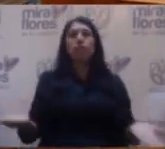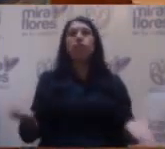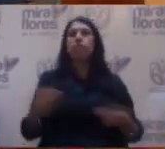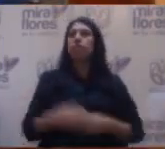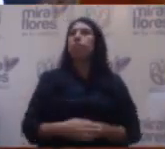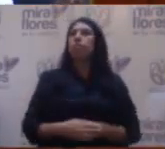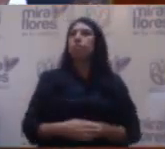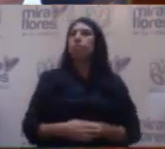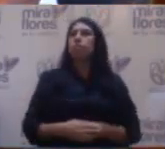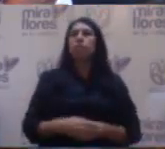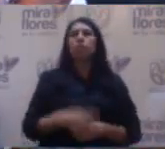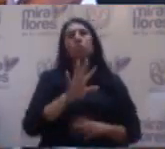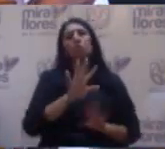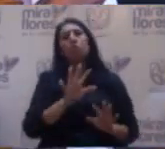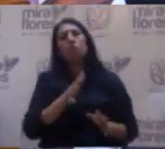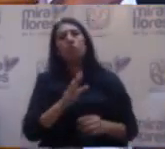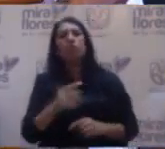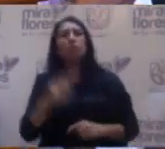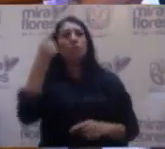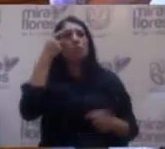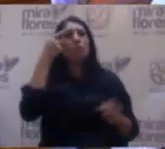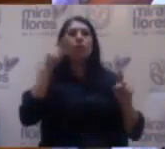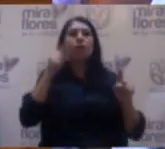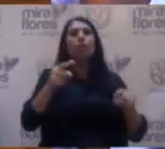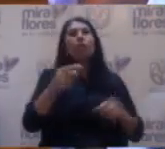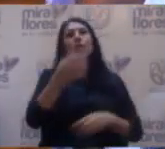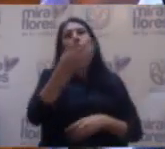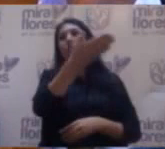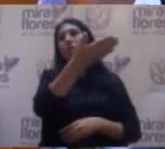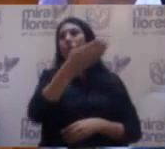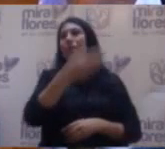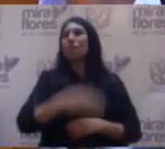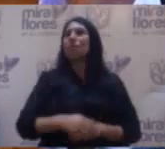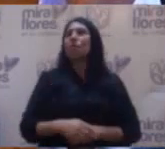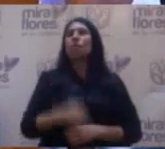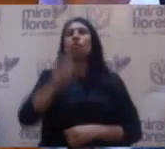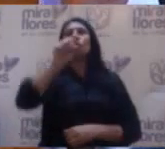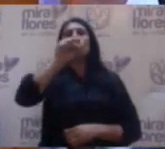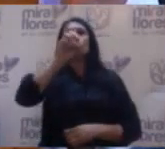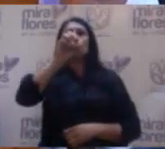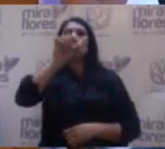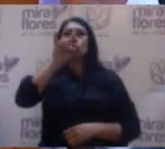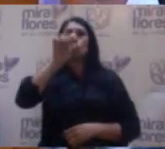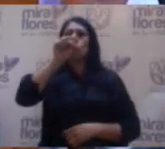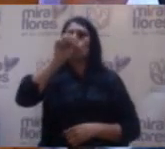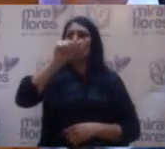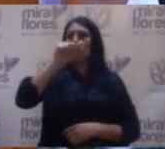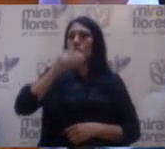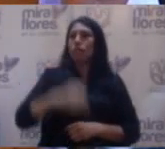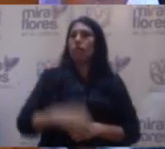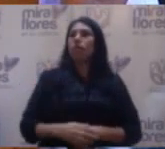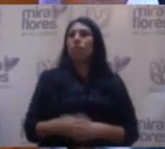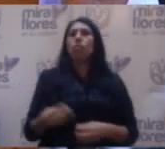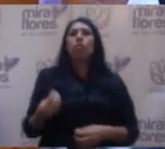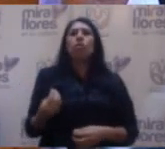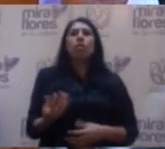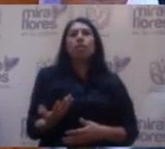no estoy muy de acuerdo con mi colega Sousa, porque